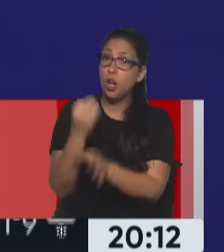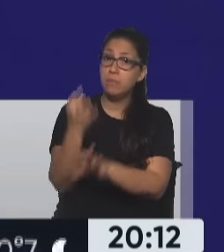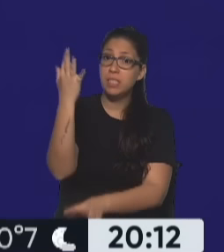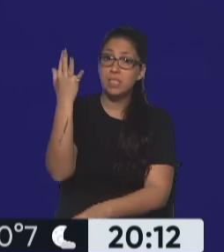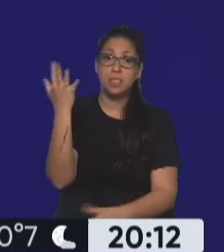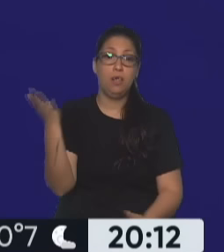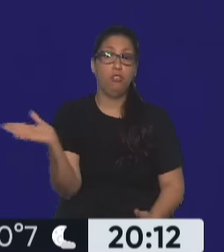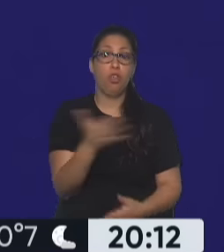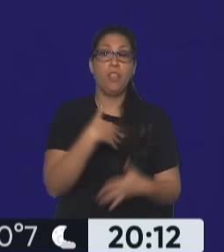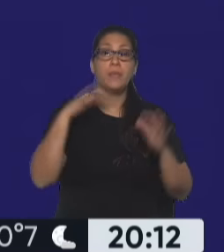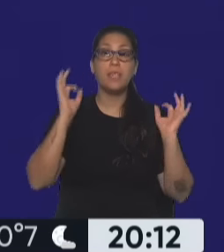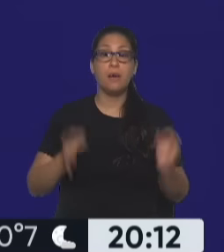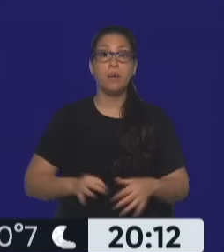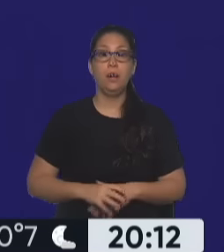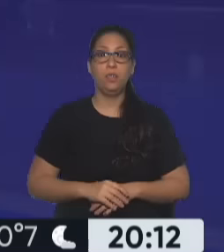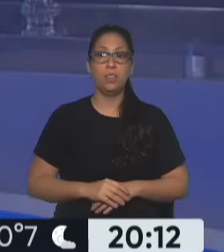efecto Julián Cantillón, no la gente.